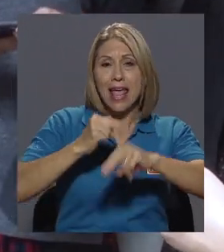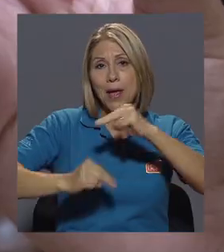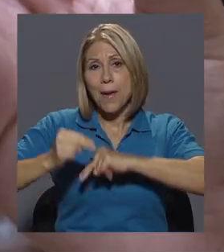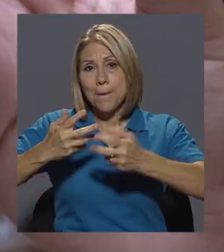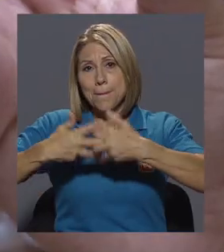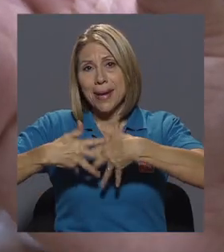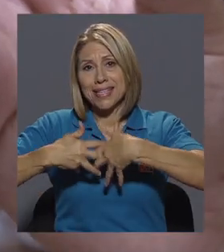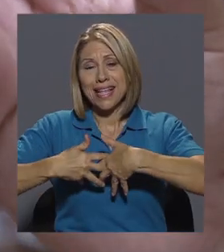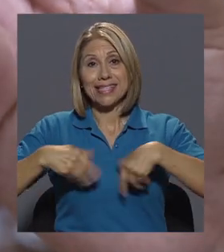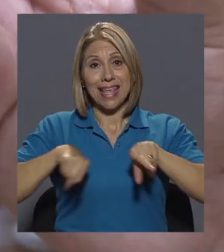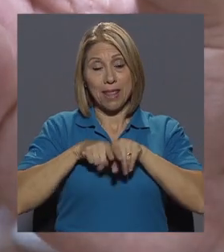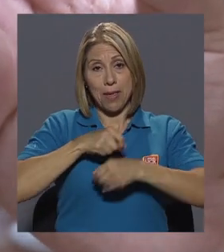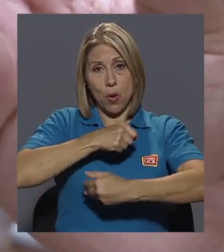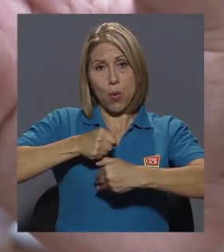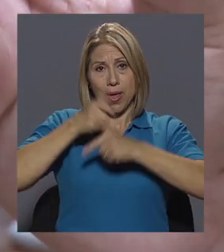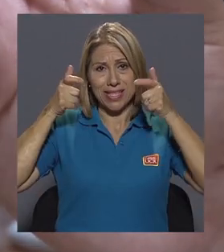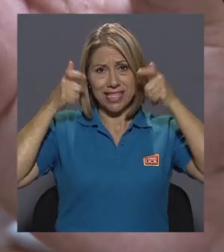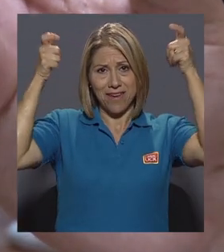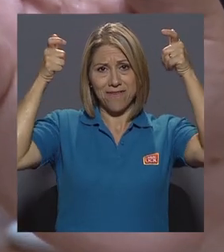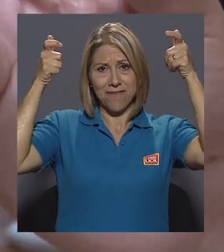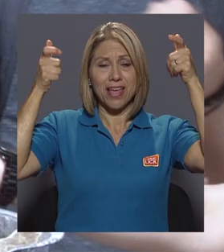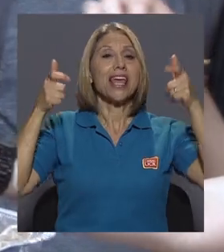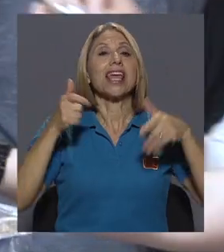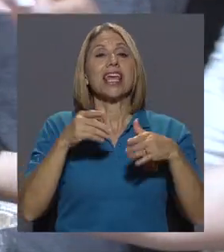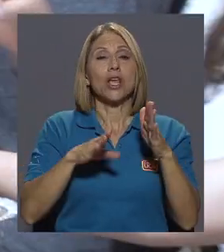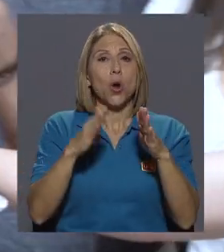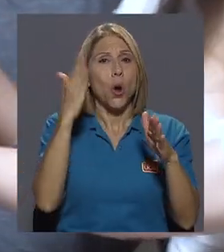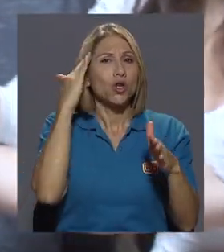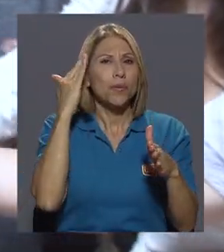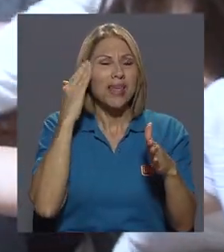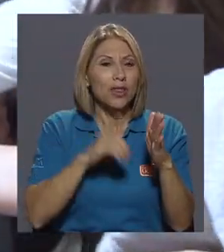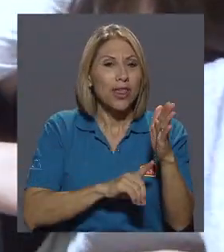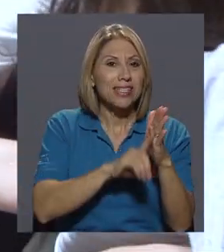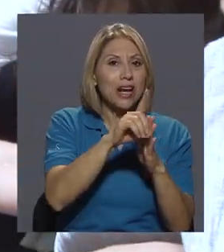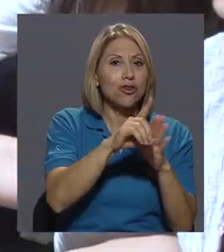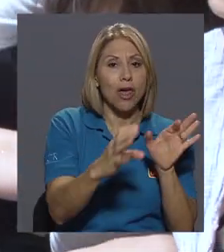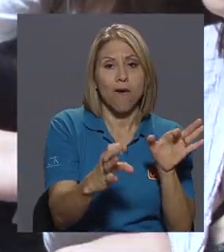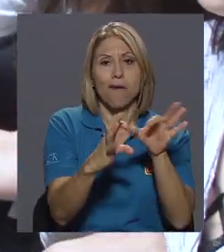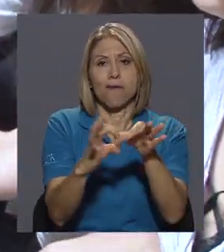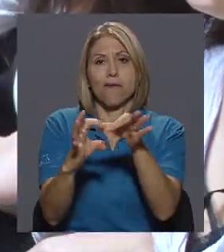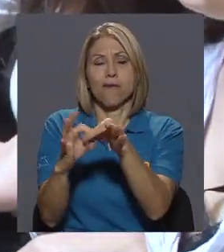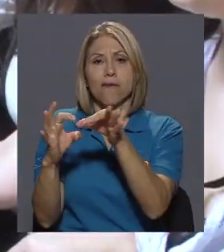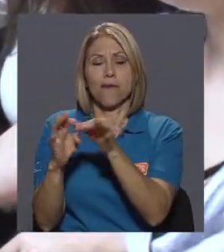y chefs, y articulará el conocimiento desarrollado con otras